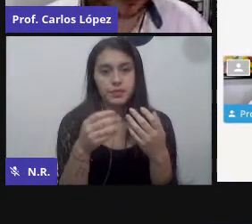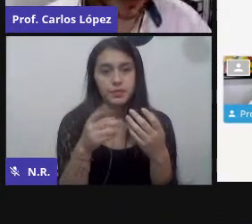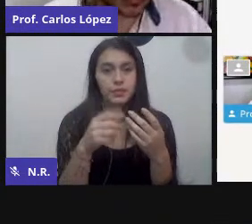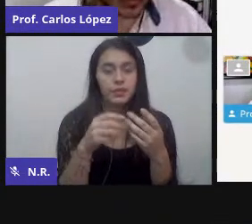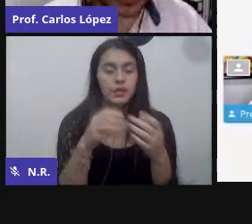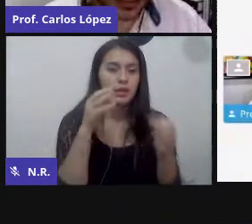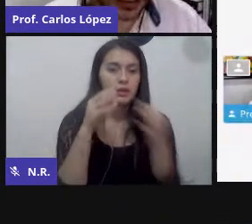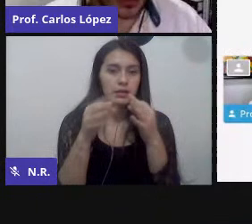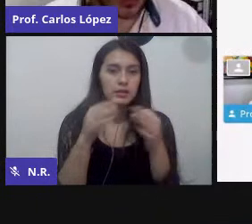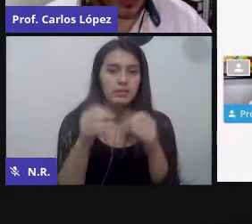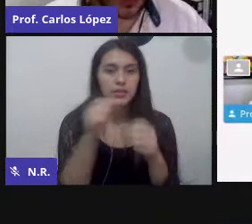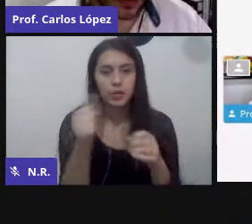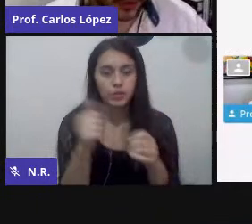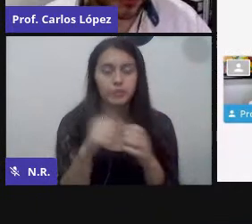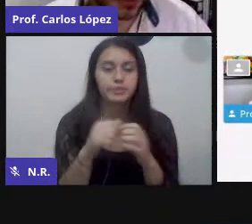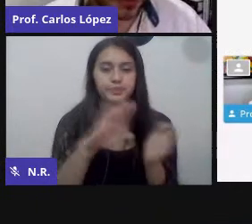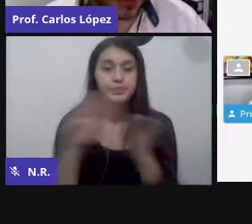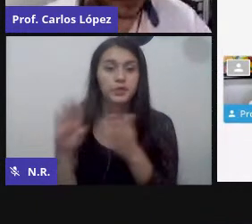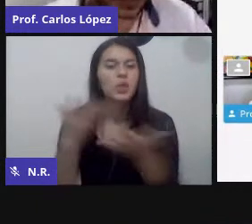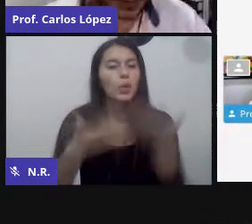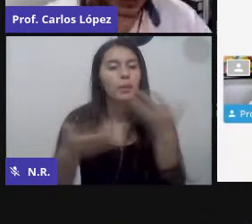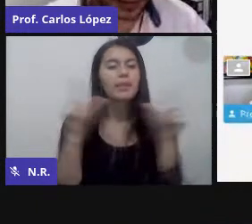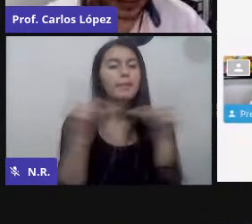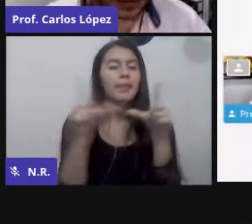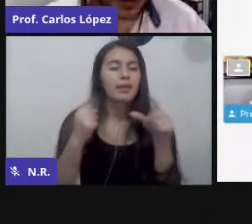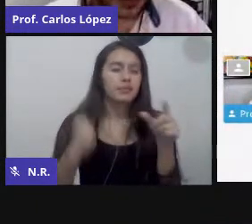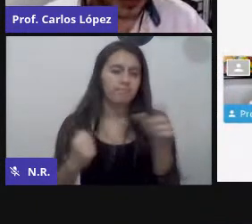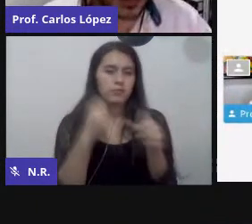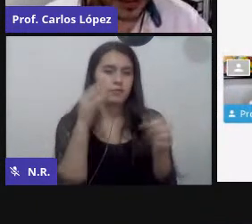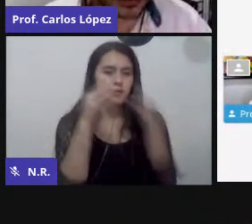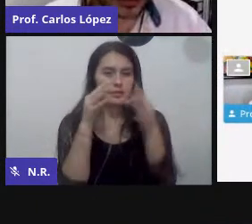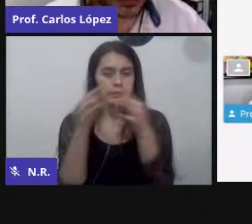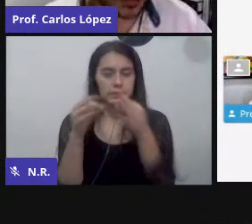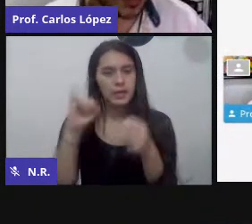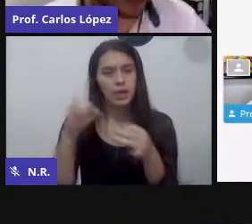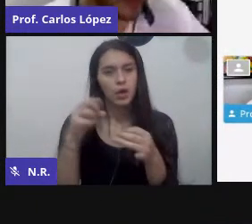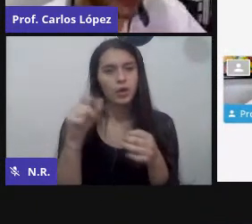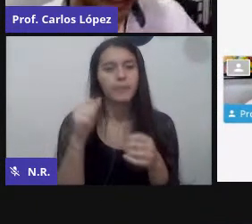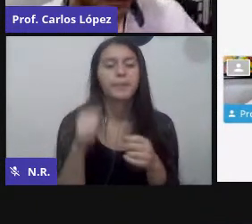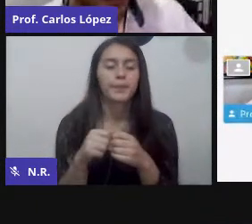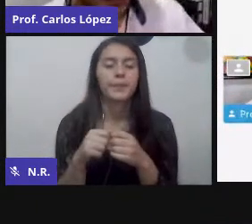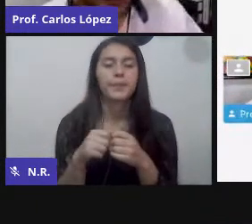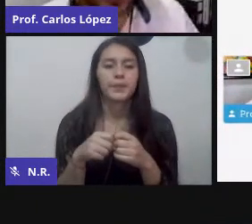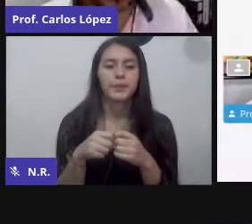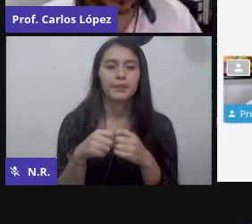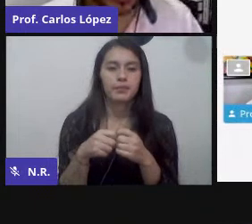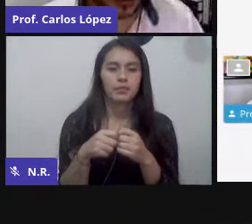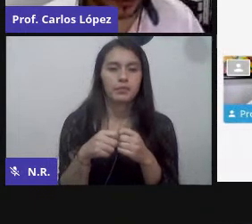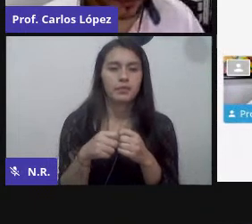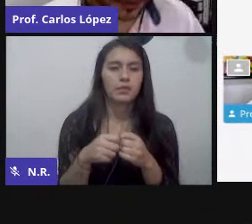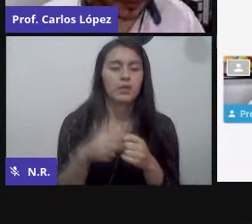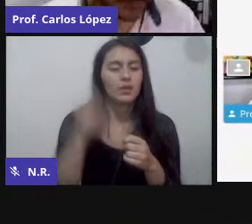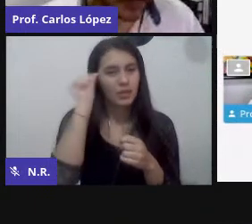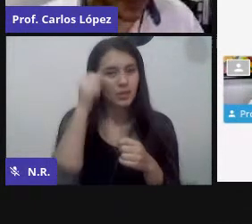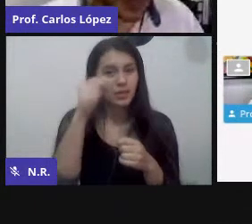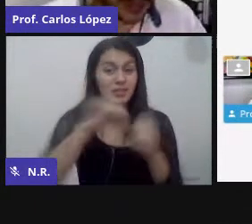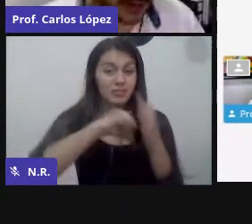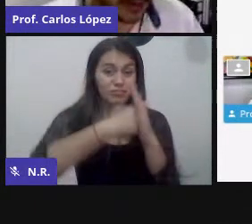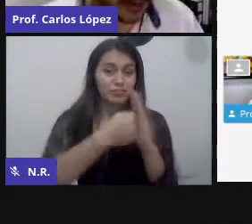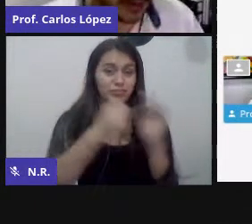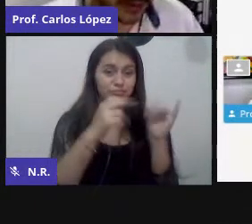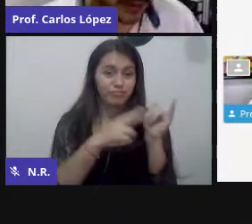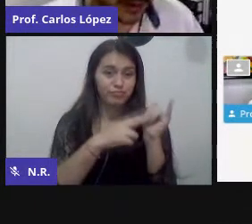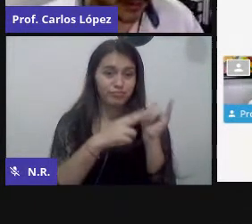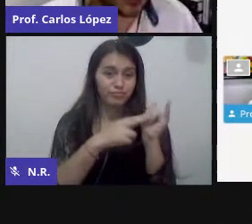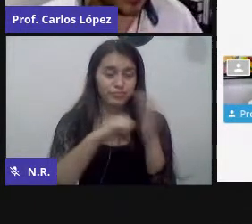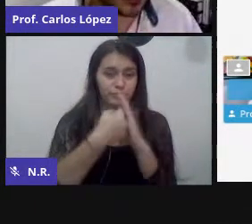banners. Si quieres, dale con compartir pantalla, George, para que la gente vaya entendiendo. Bueno, como igual este video queda grabado, entonces no hay problema. Yo me voy tenemos a,